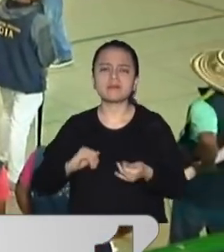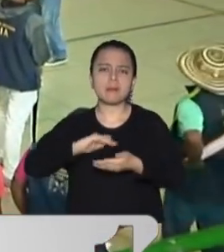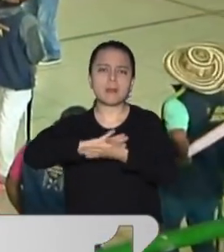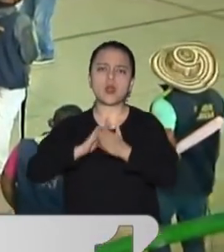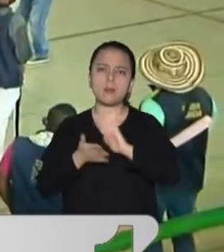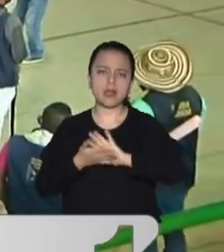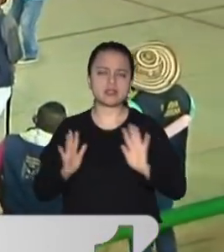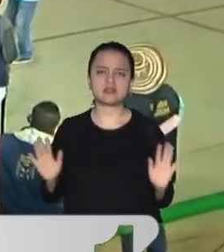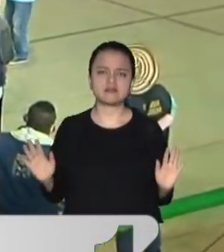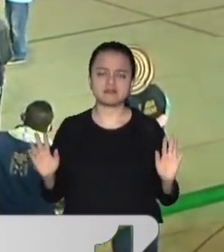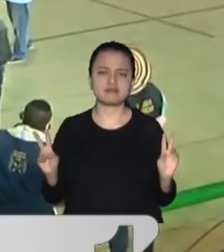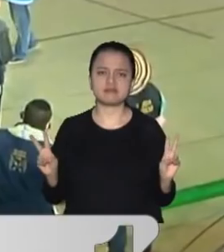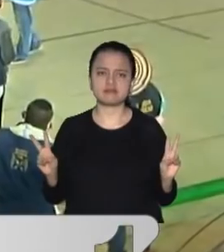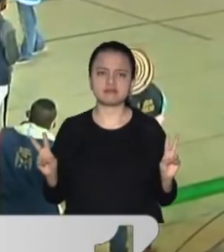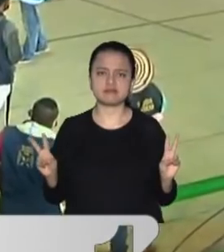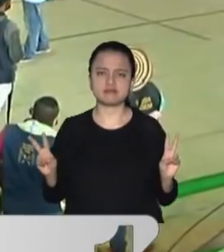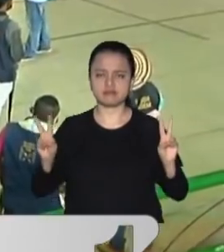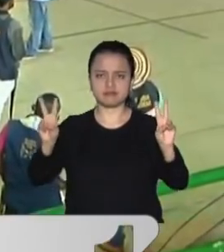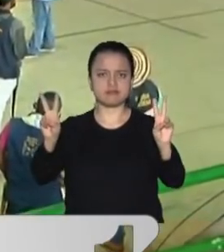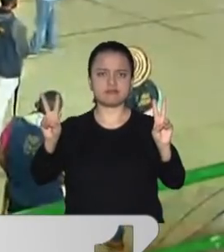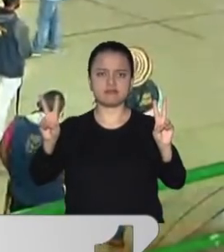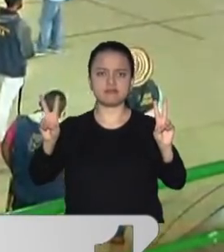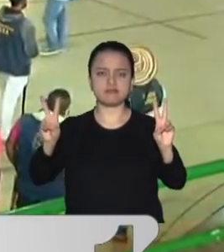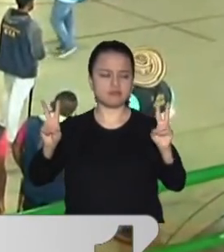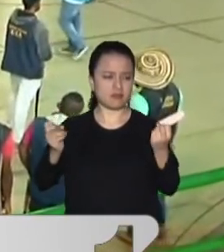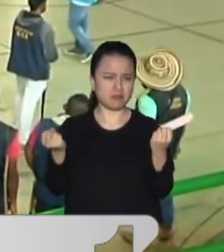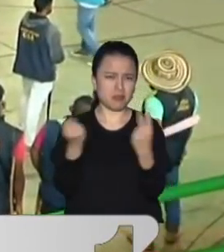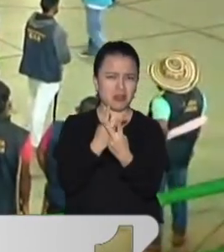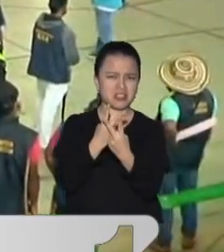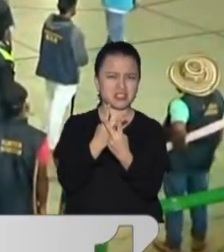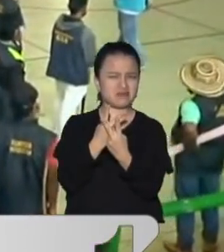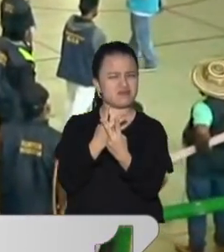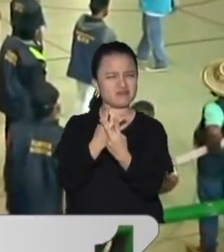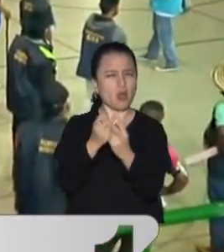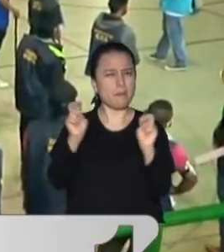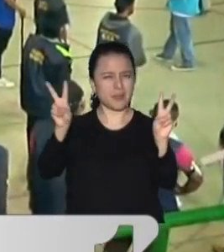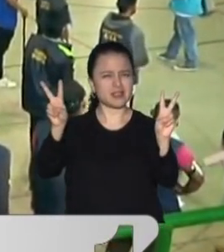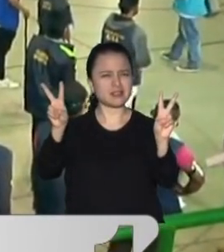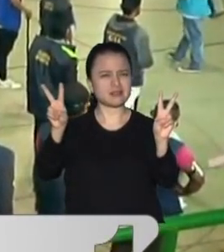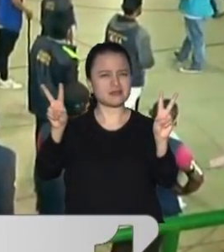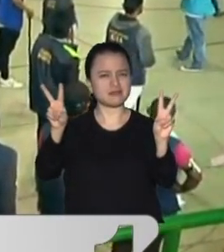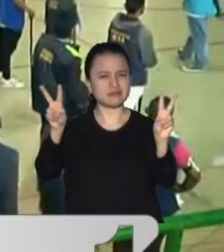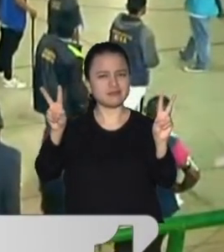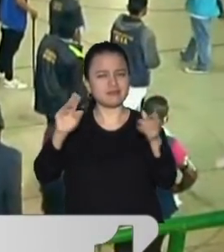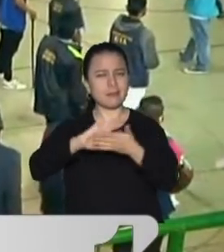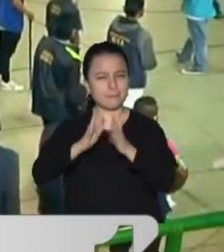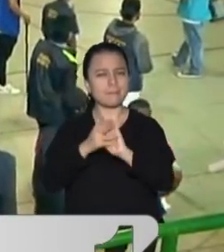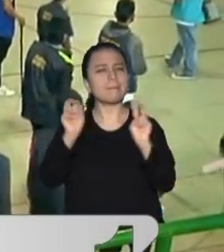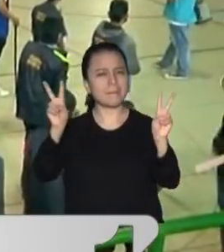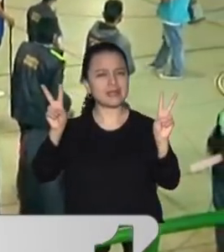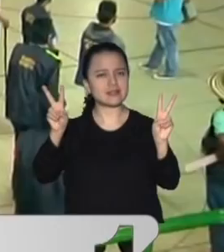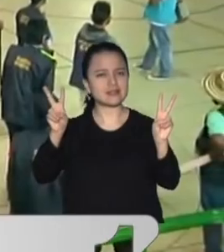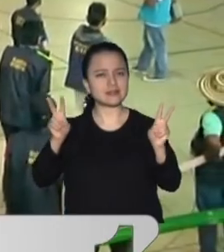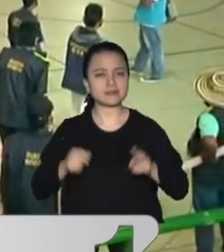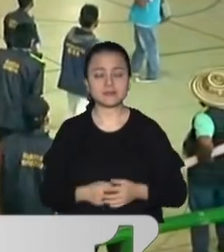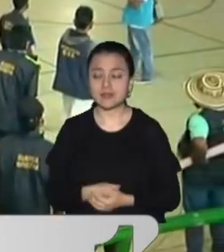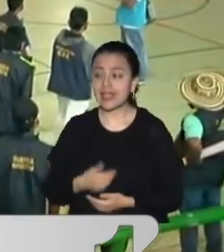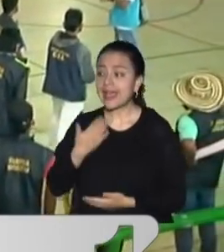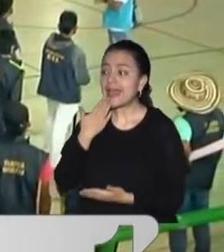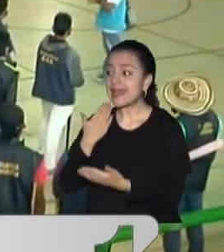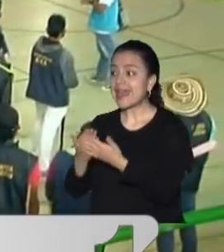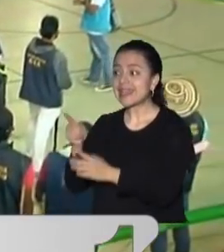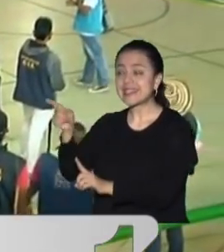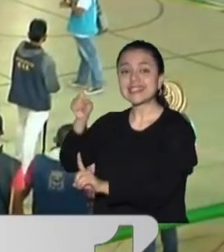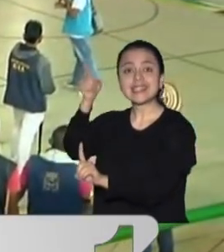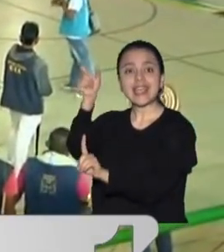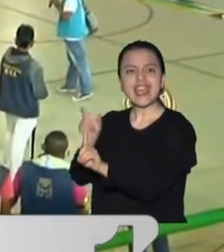de que no venimos a generar violencia a la ciudad de Medellín. Muy bien, muchas gracias, Esteban Tamanés, quien es el consejero